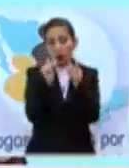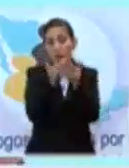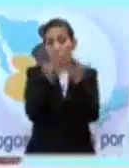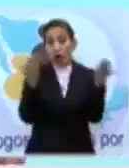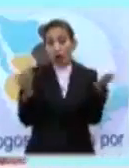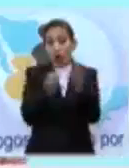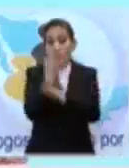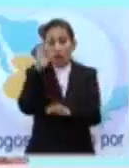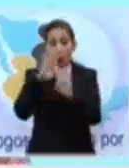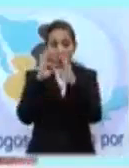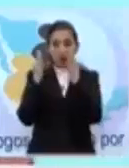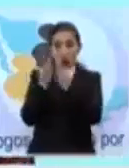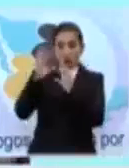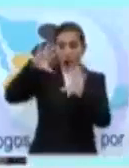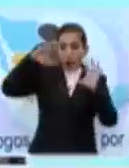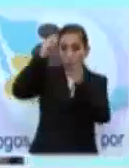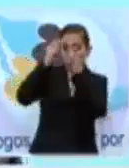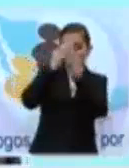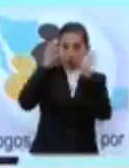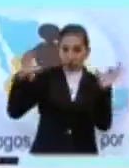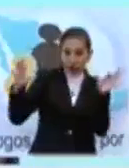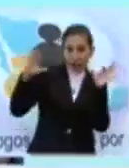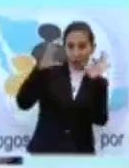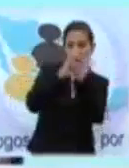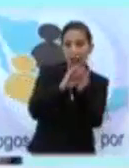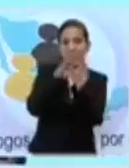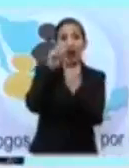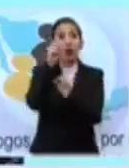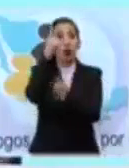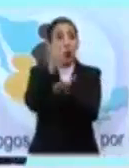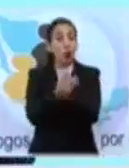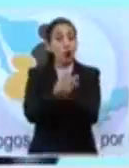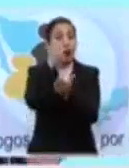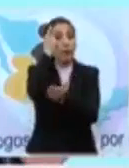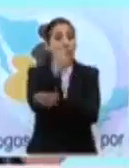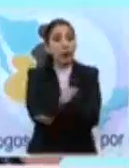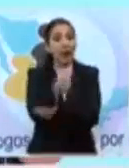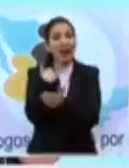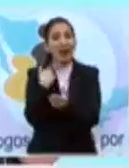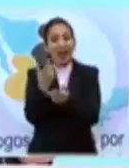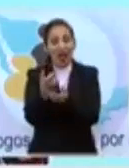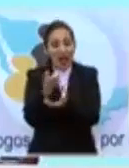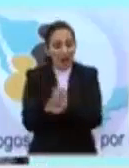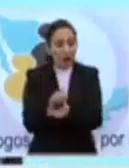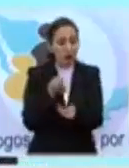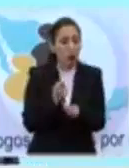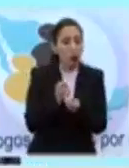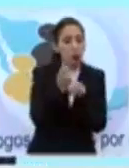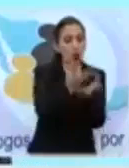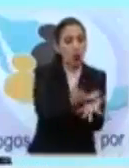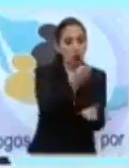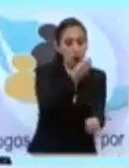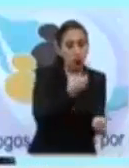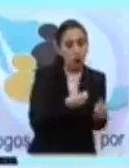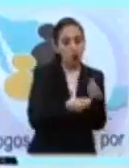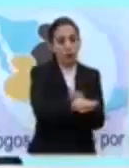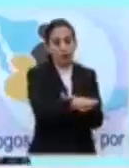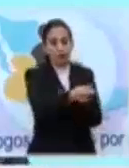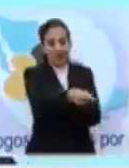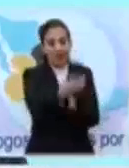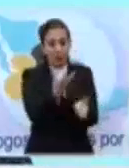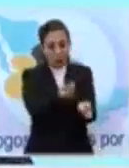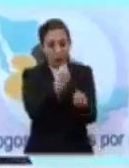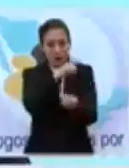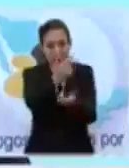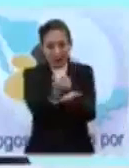nuevo contexto de globalización, dándole énfasis ya no solamente a las transferencias de ingreso, sino a invertir en la